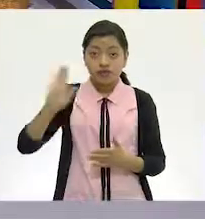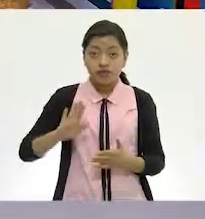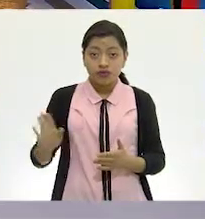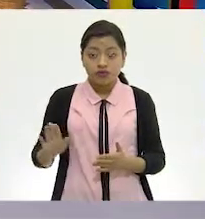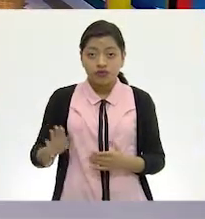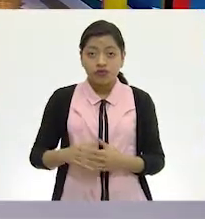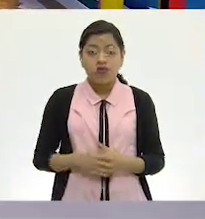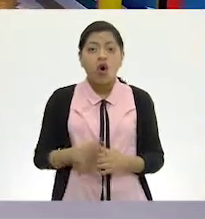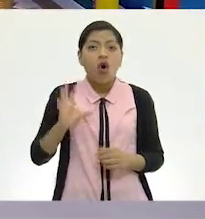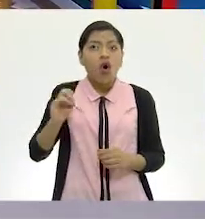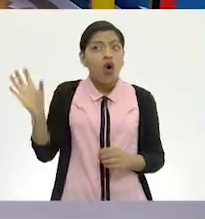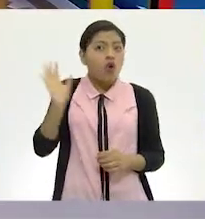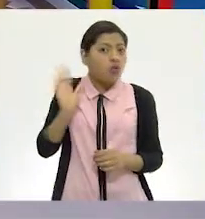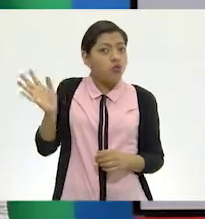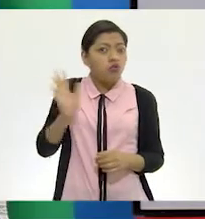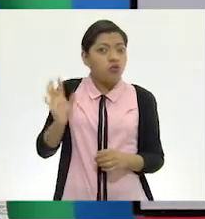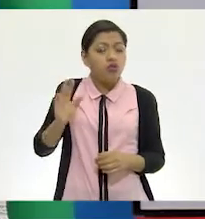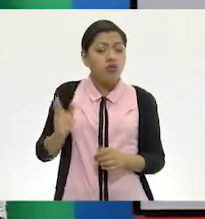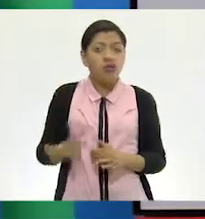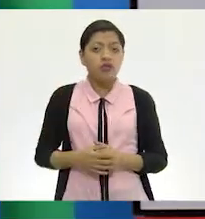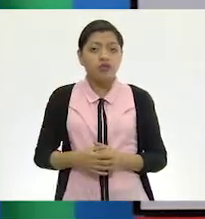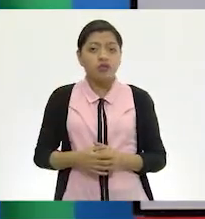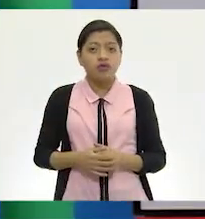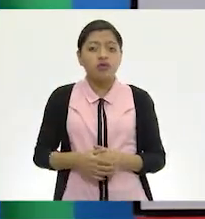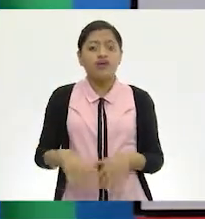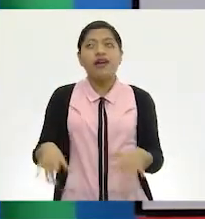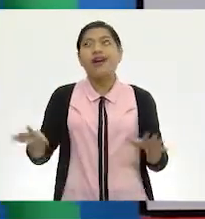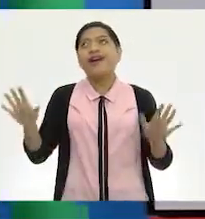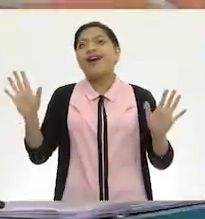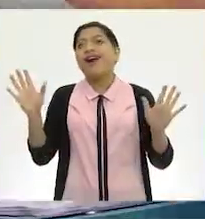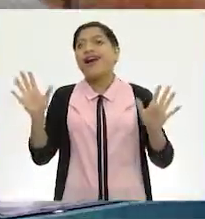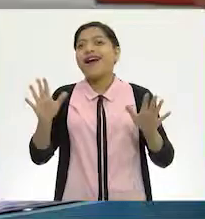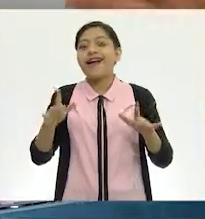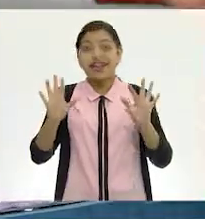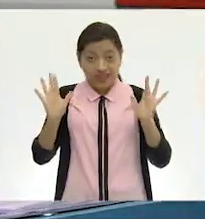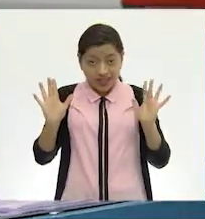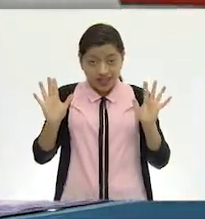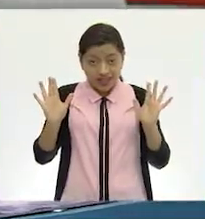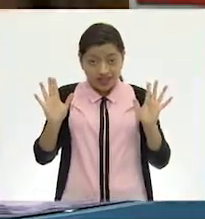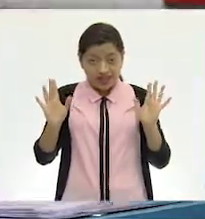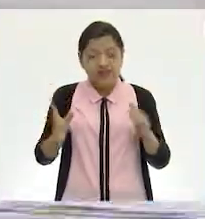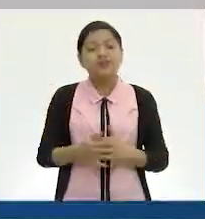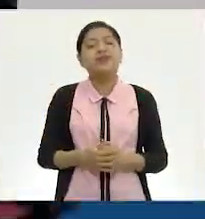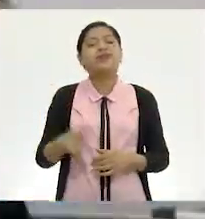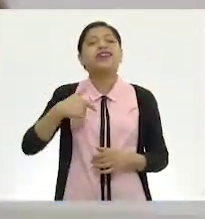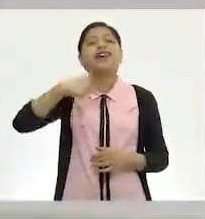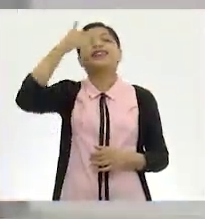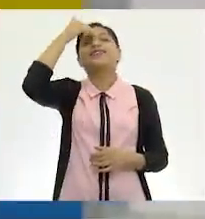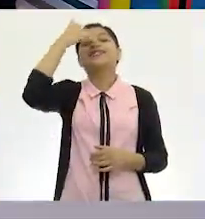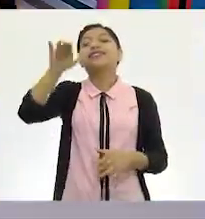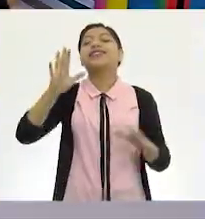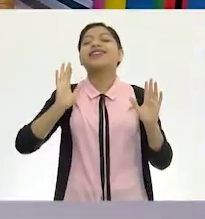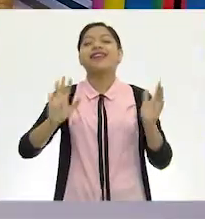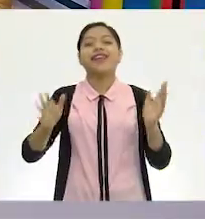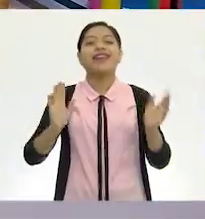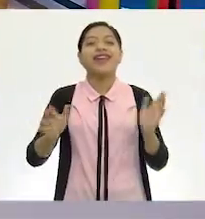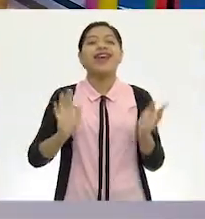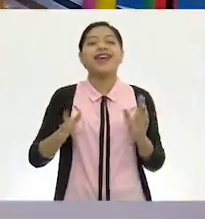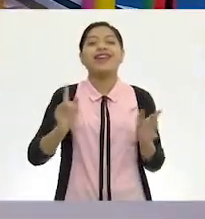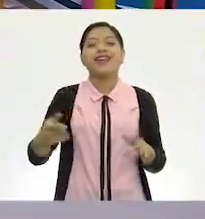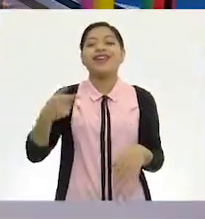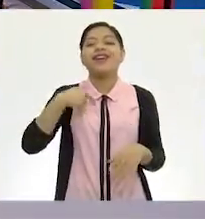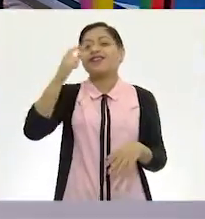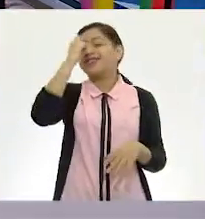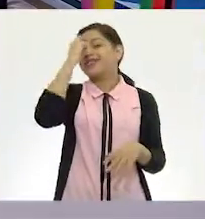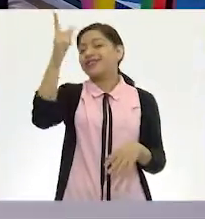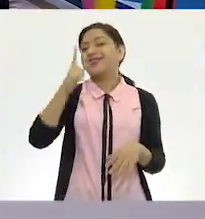La mano está saludando. ¿O la mano? ¿Dedos? Yo ya sé qué es esto. Yo ya sé. A ver, ¿qué? Teatro